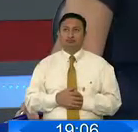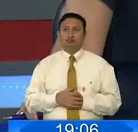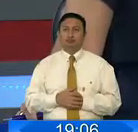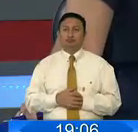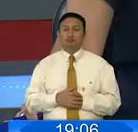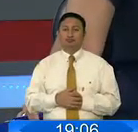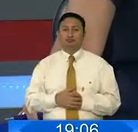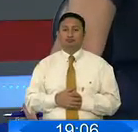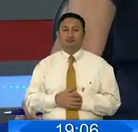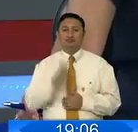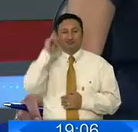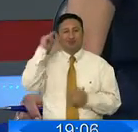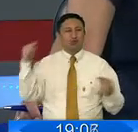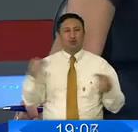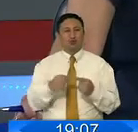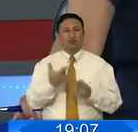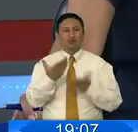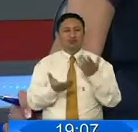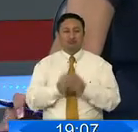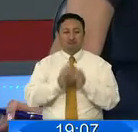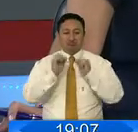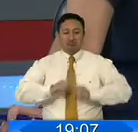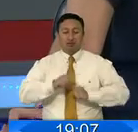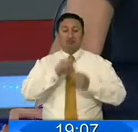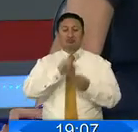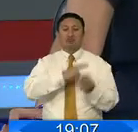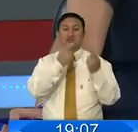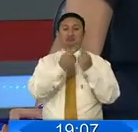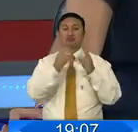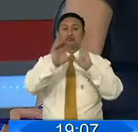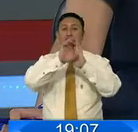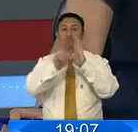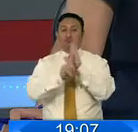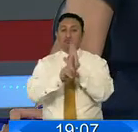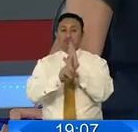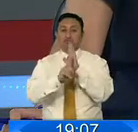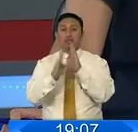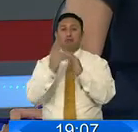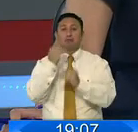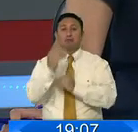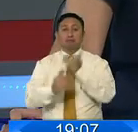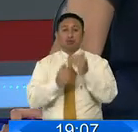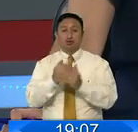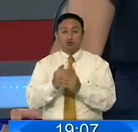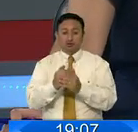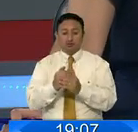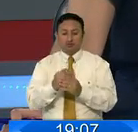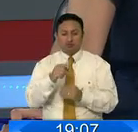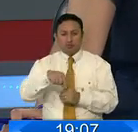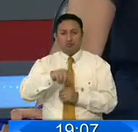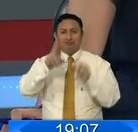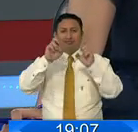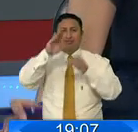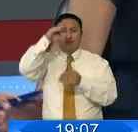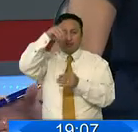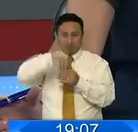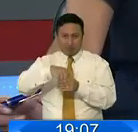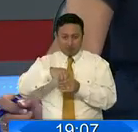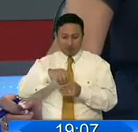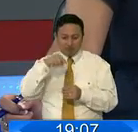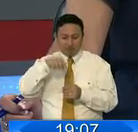Ese acuerdo ha generado la posibilidad de incluir en las reformas al Código Orgánico General de Procesos una figura legal mediante la